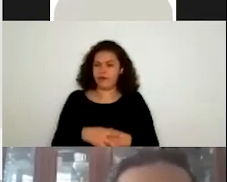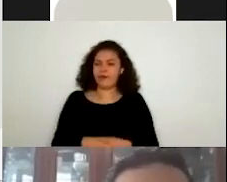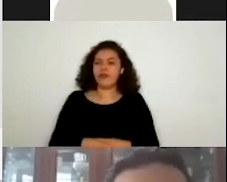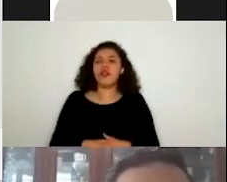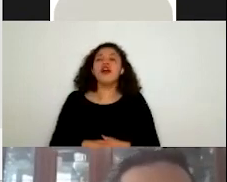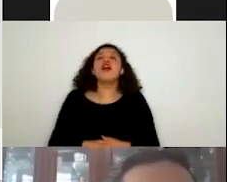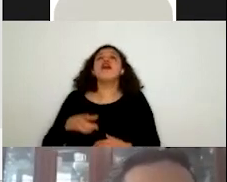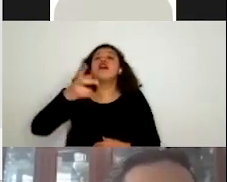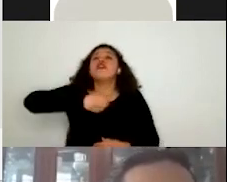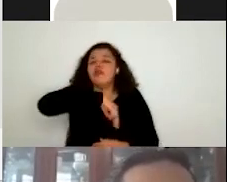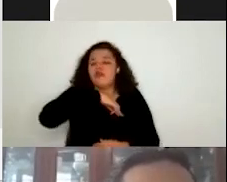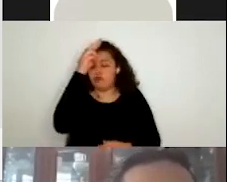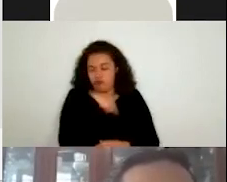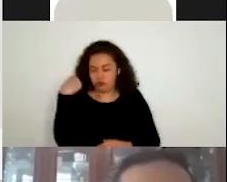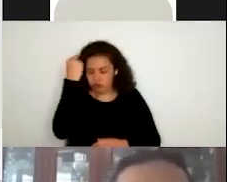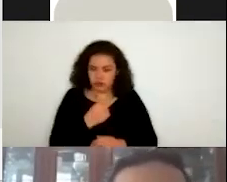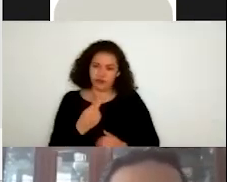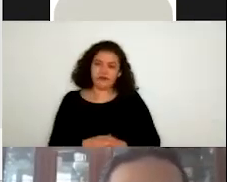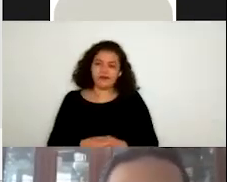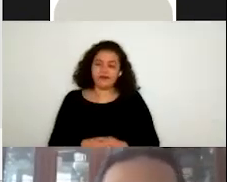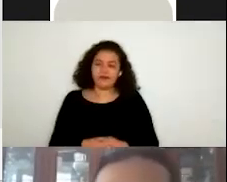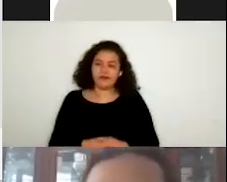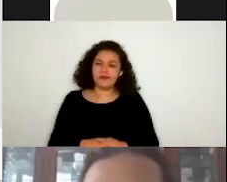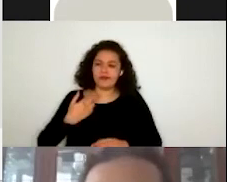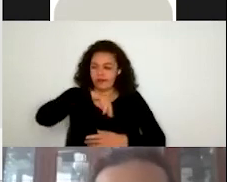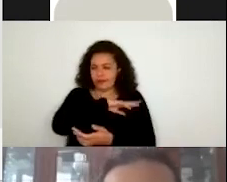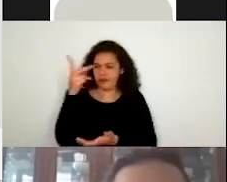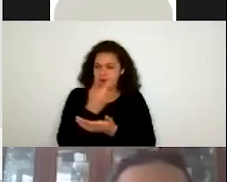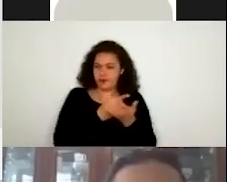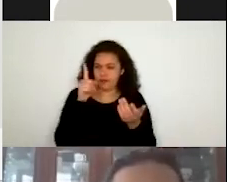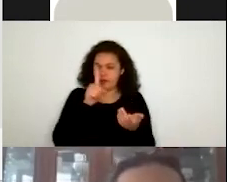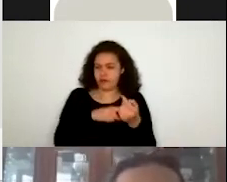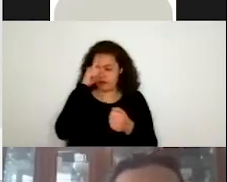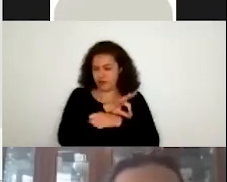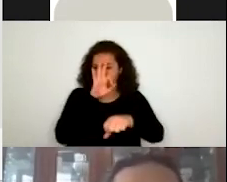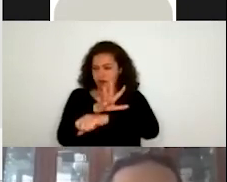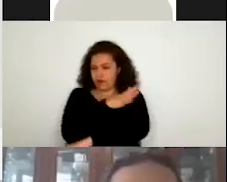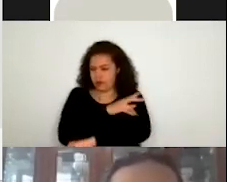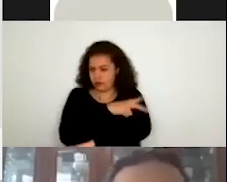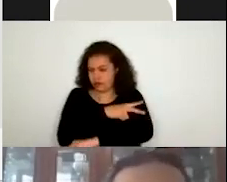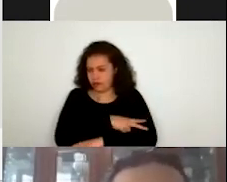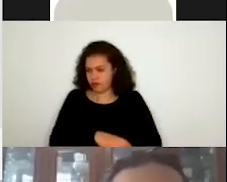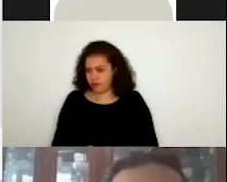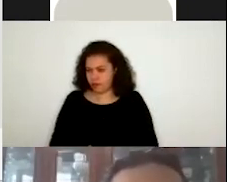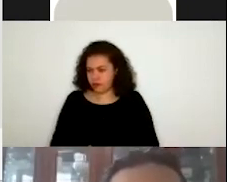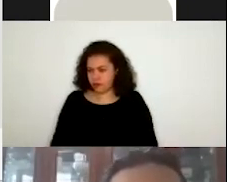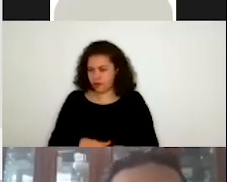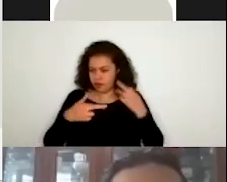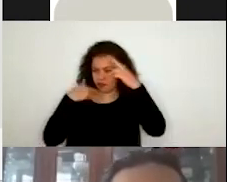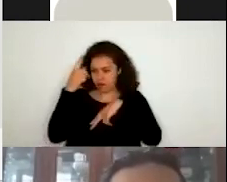esto ahora en nuestro programa interno de protección civil. Análisis de riesgos.